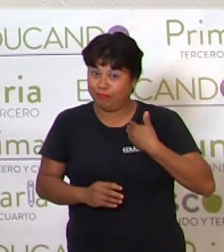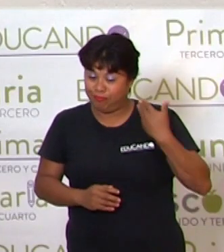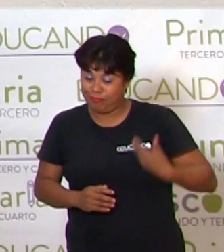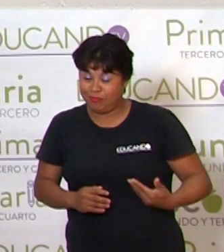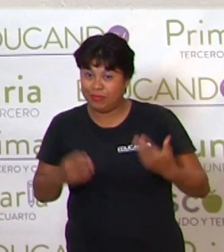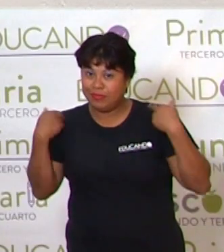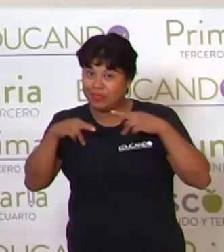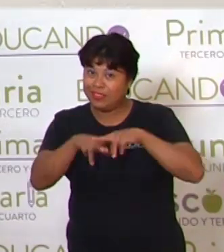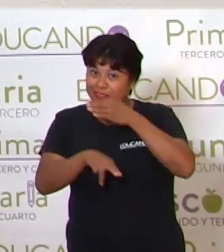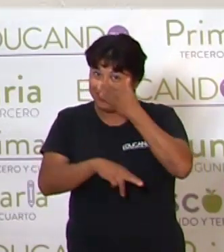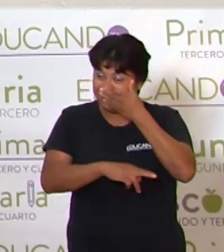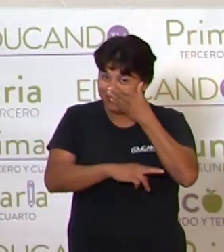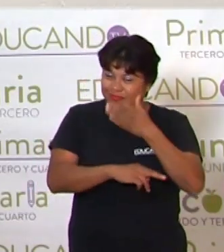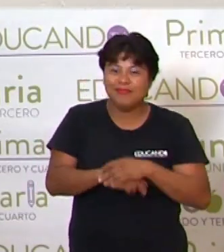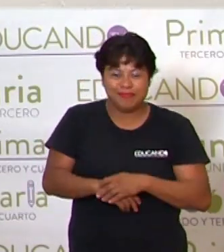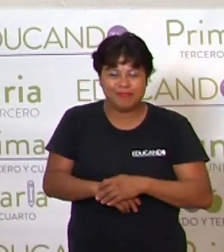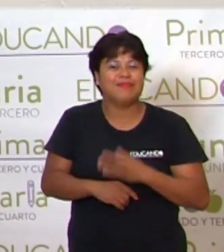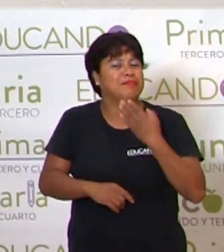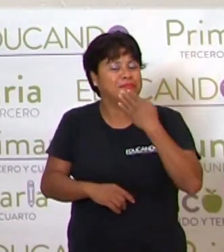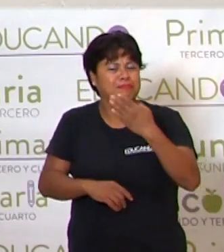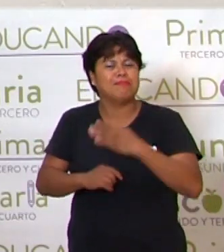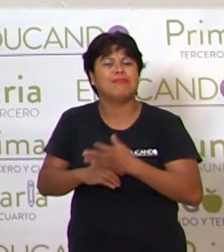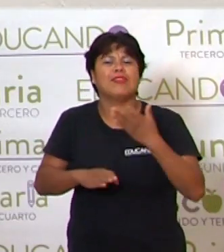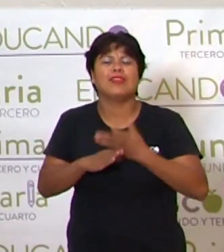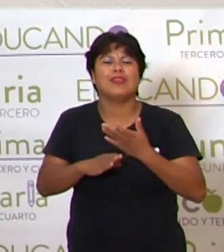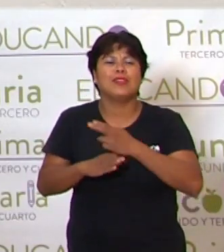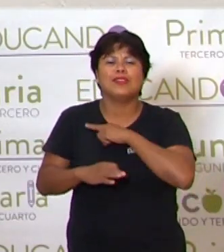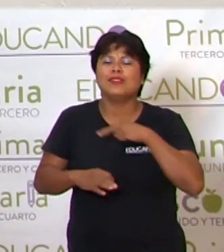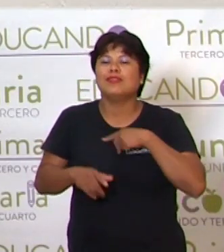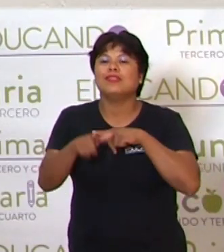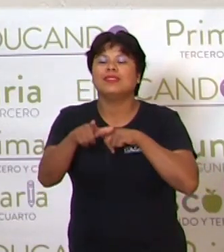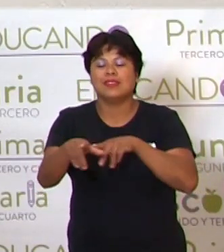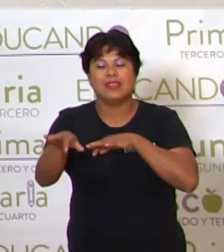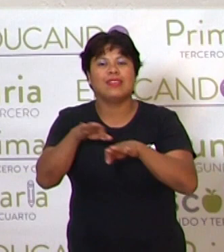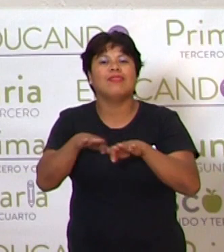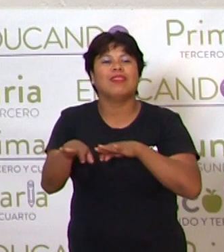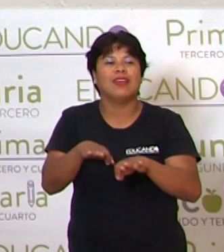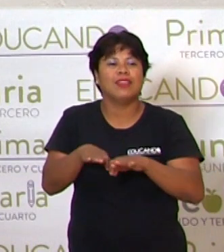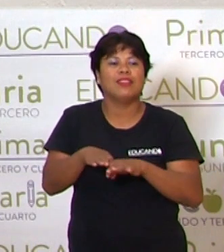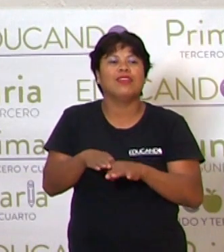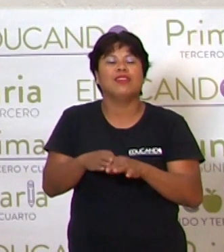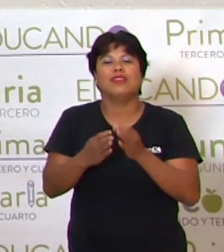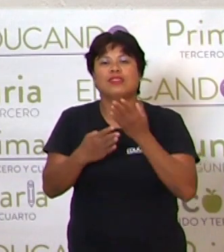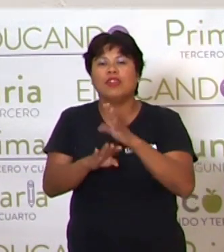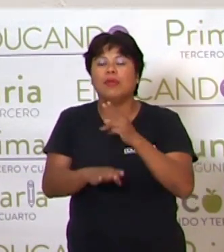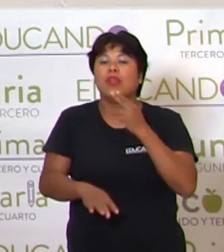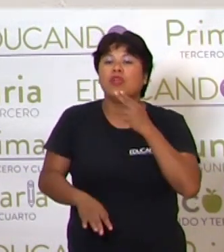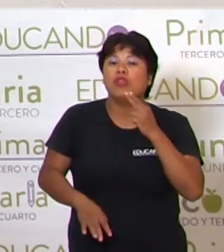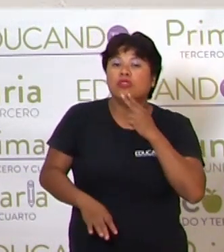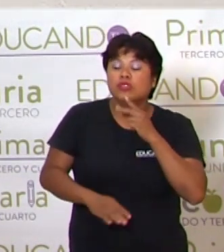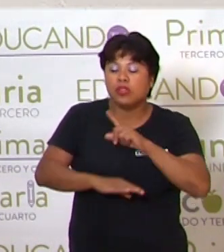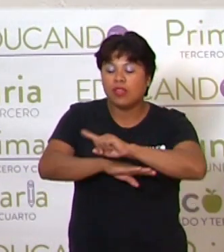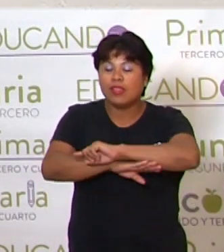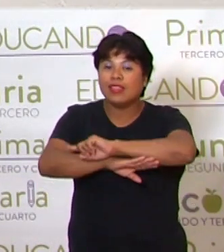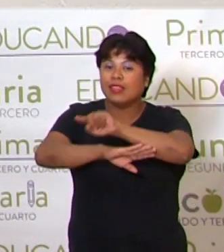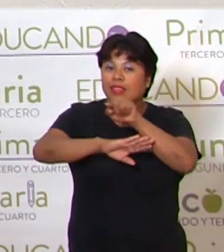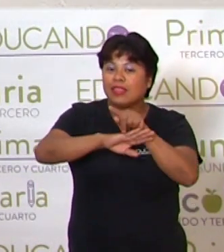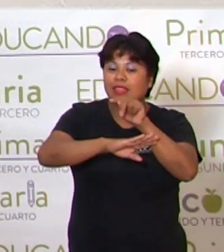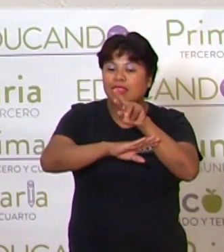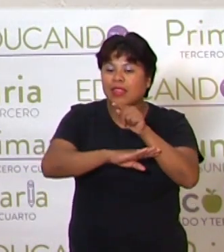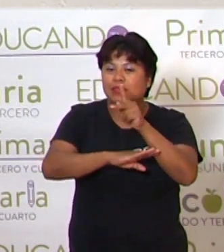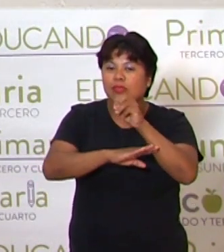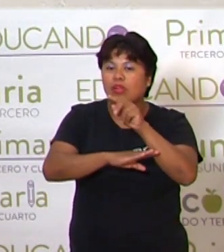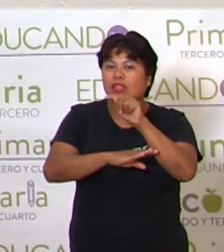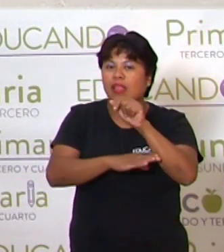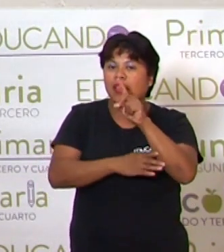La maestra Flor, ¿verdad? Pues muy bien, fíjate que hoy vamos a seguir trabajando con el uso del transportador. ¿Para